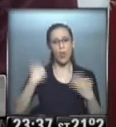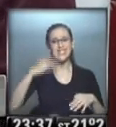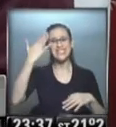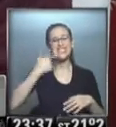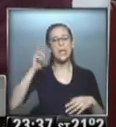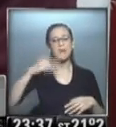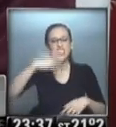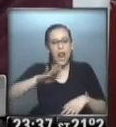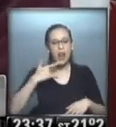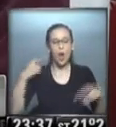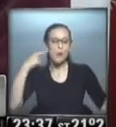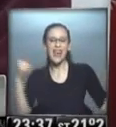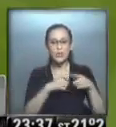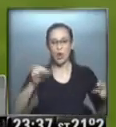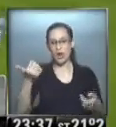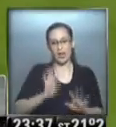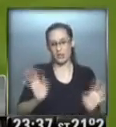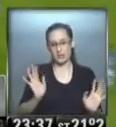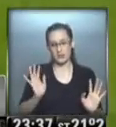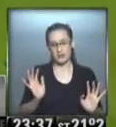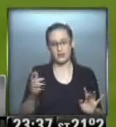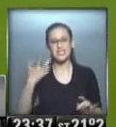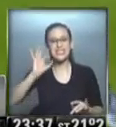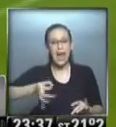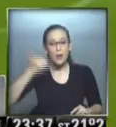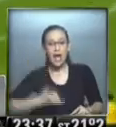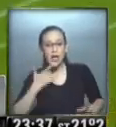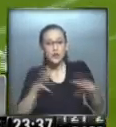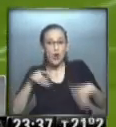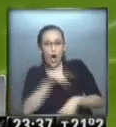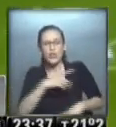es el objetivo del grupo, pero sabemos que tenemos enfrente